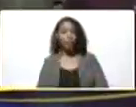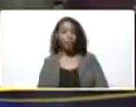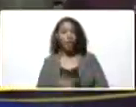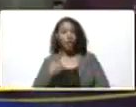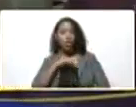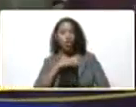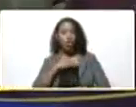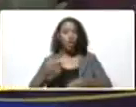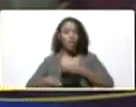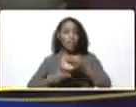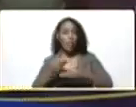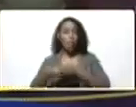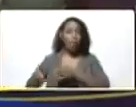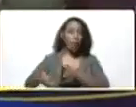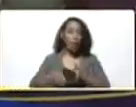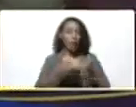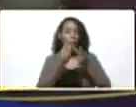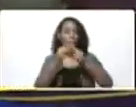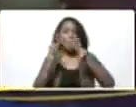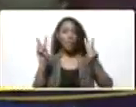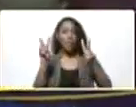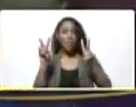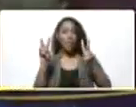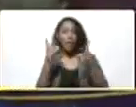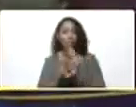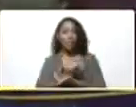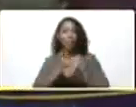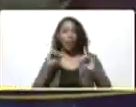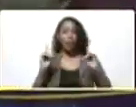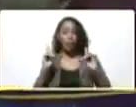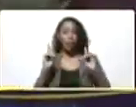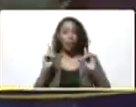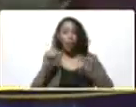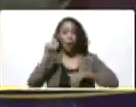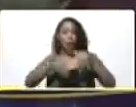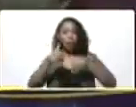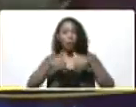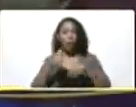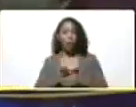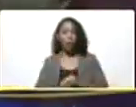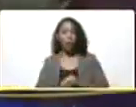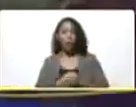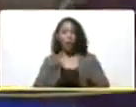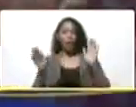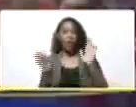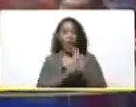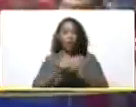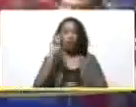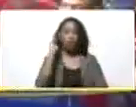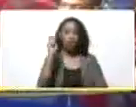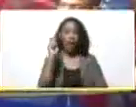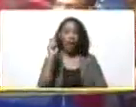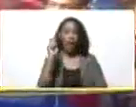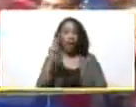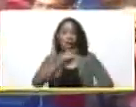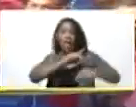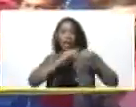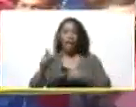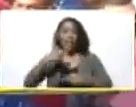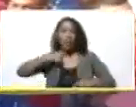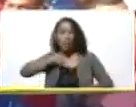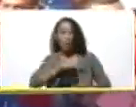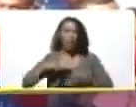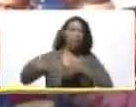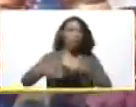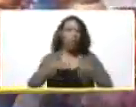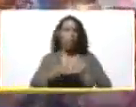el camino pacífico, democrático, electoral, constitucional, y ese es nuestro